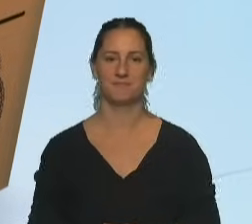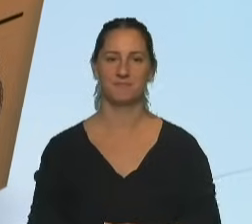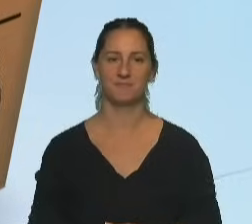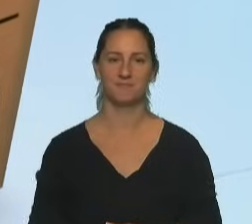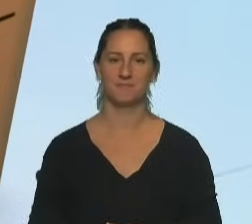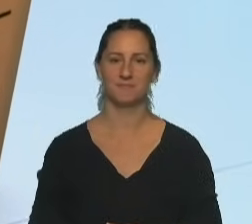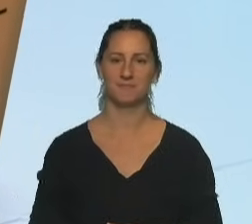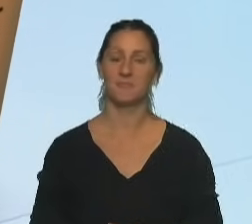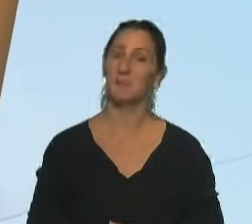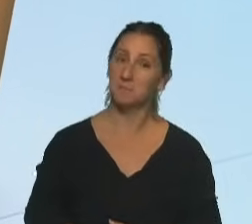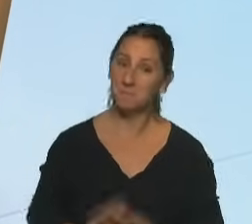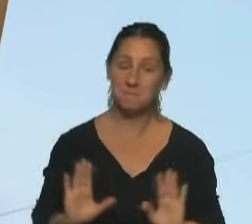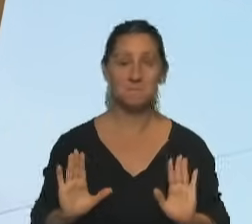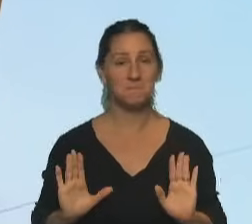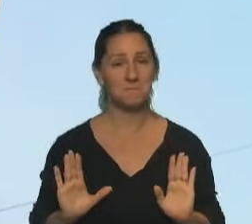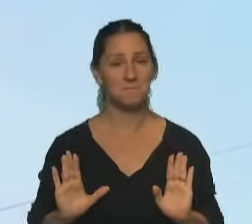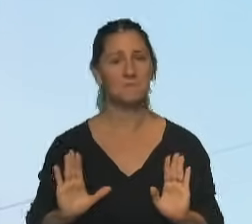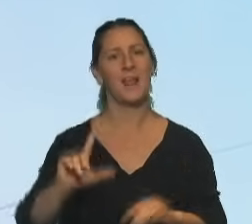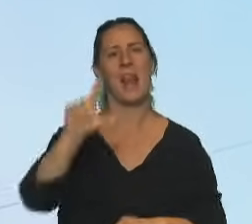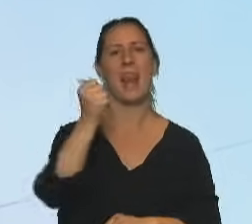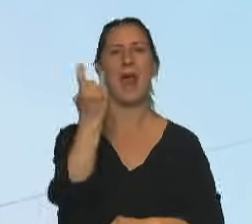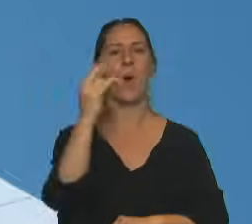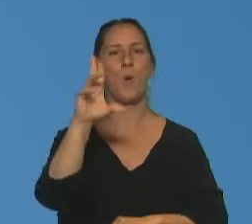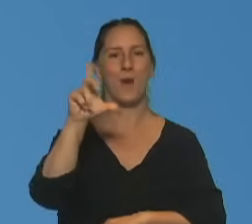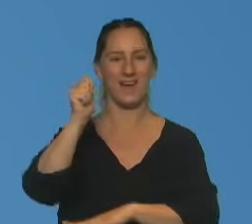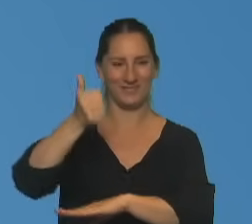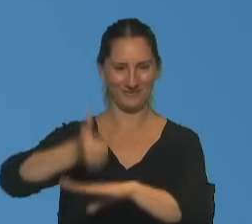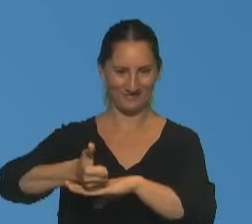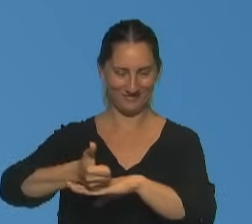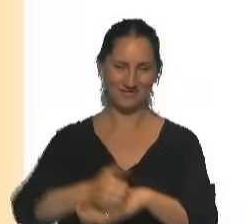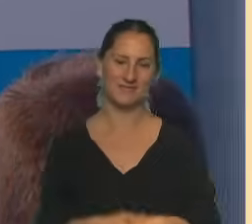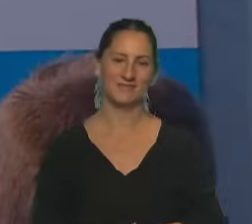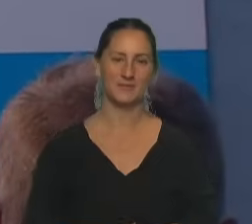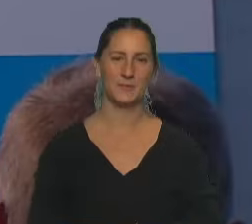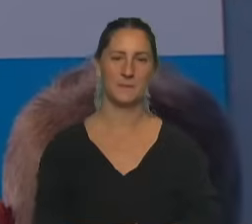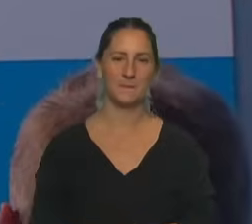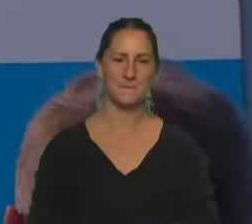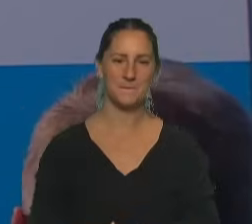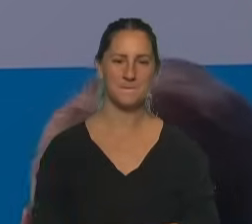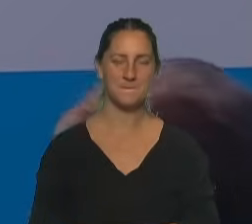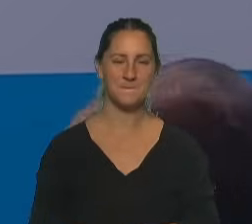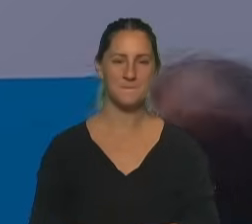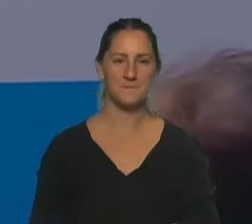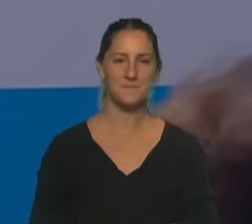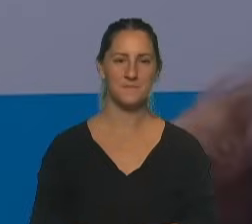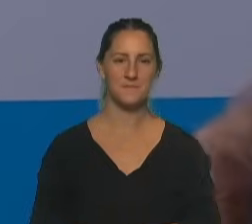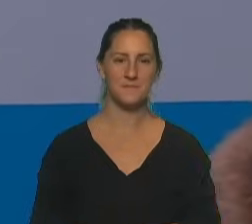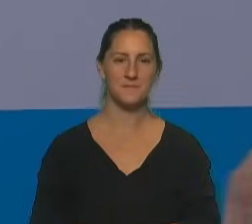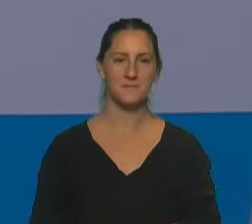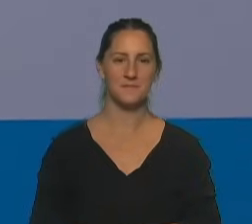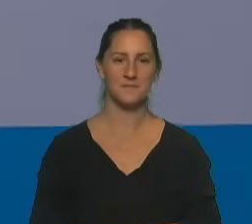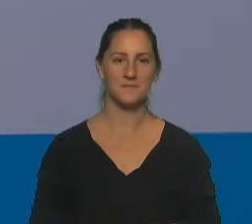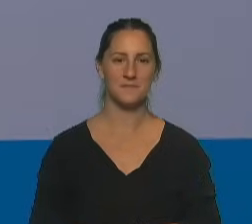Bueno, está bien. Bueno, está Laura, dale. Sí, claro. Claro. Bueno, lo que tenemos que decir es que si bien Laura